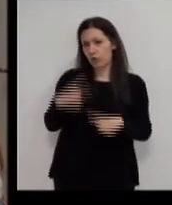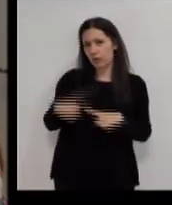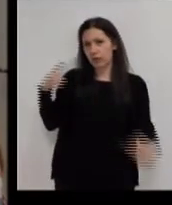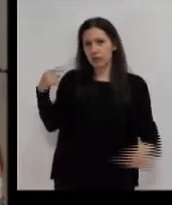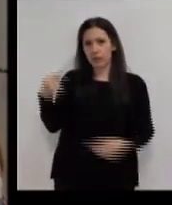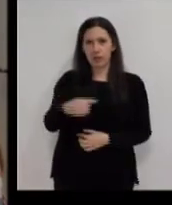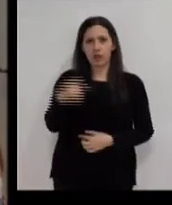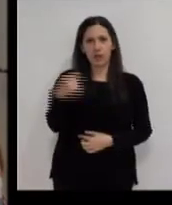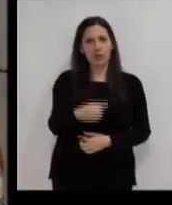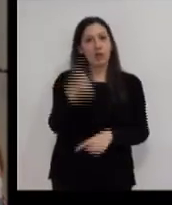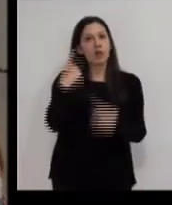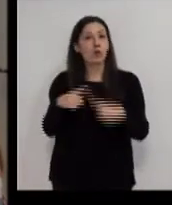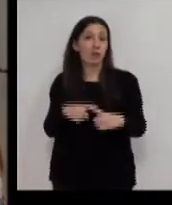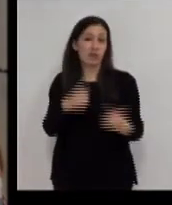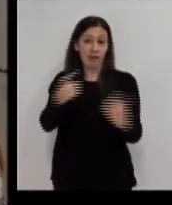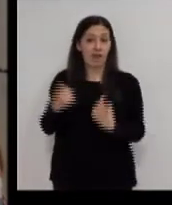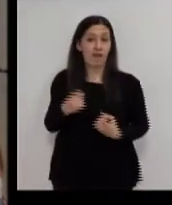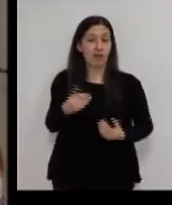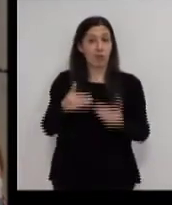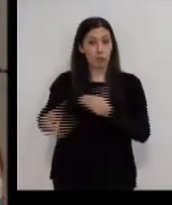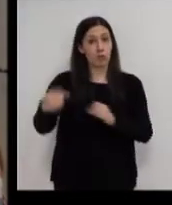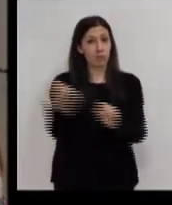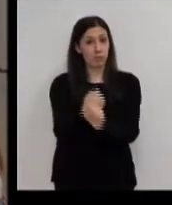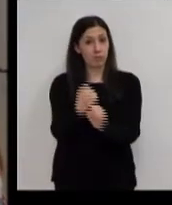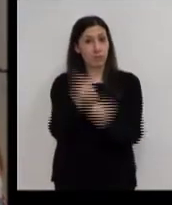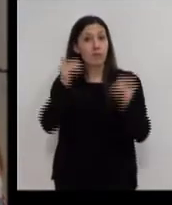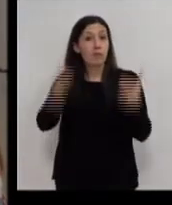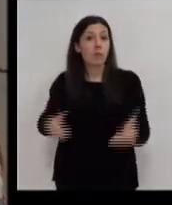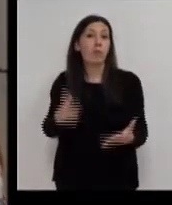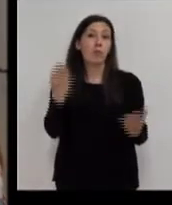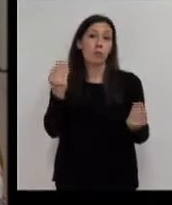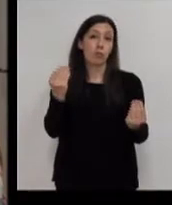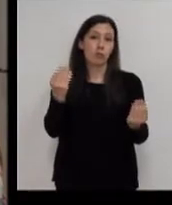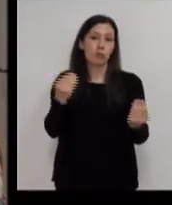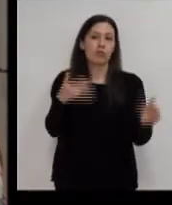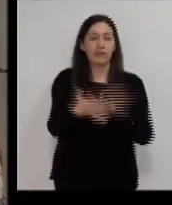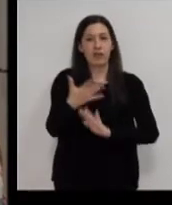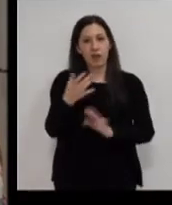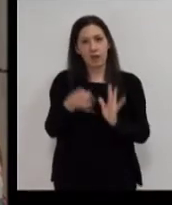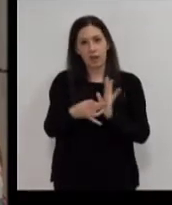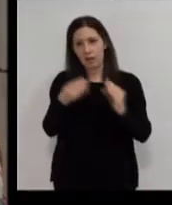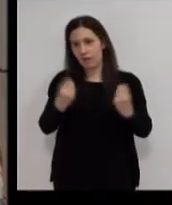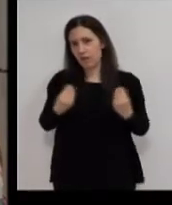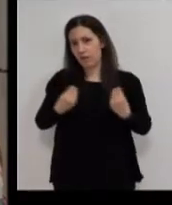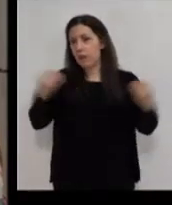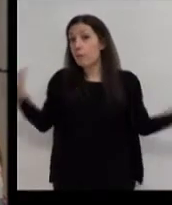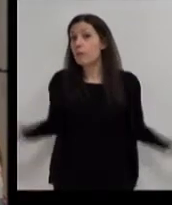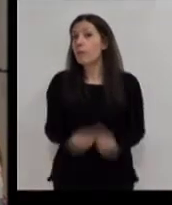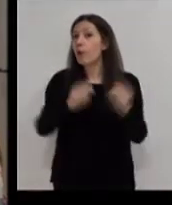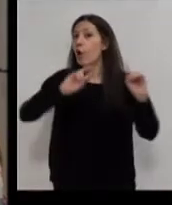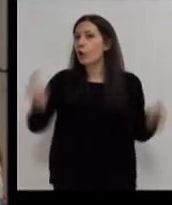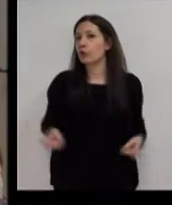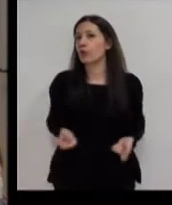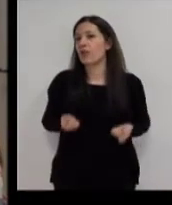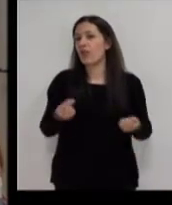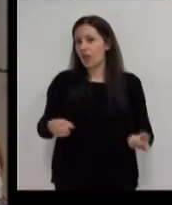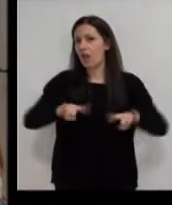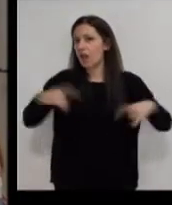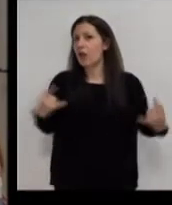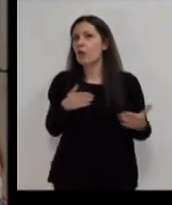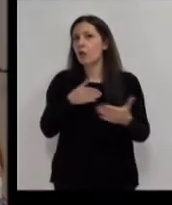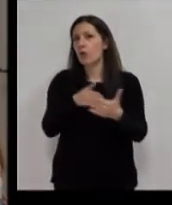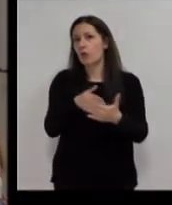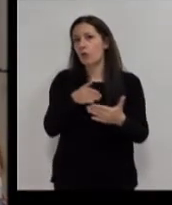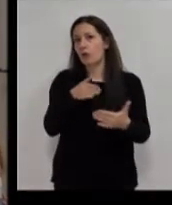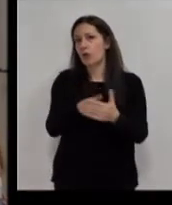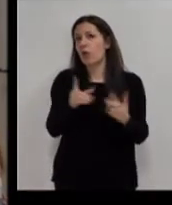los beneficios, sino también los elementos negativos y todo lo que nos queda por recorrer, porque para muchos es una mejora de calidad de vida, pero